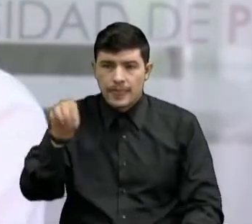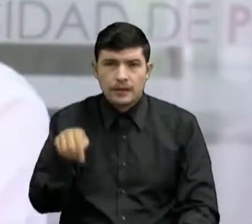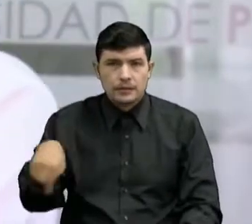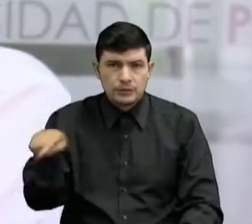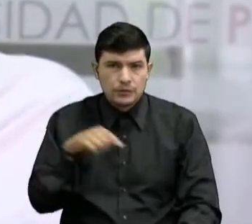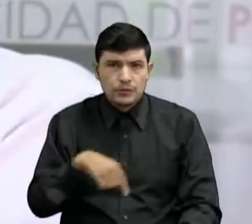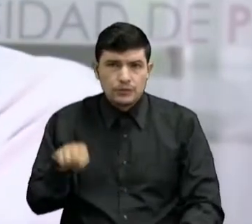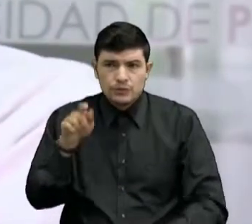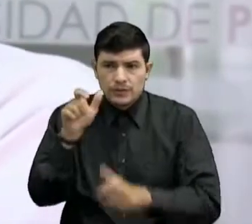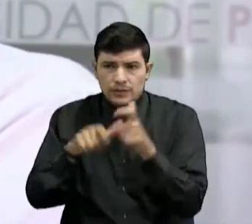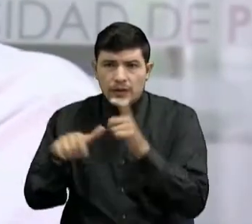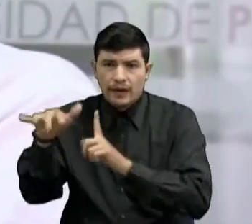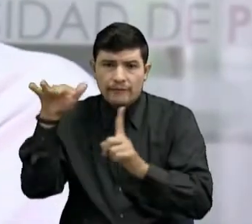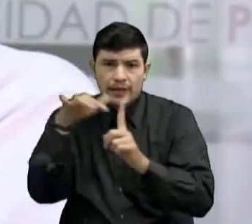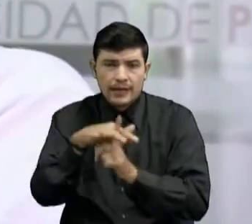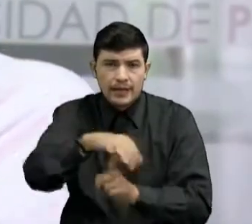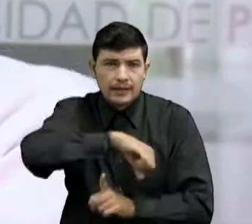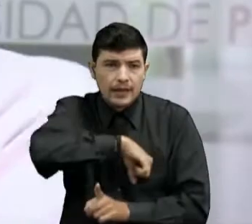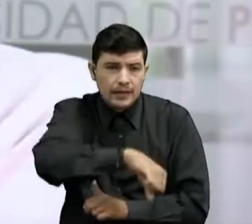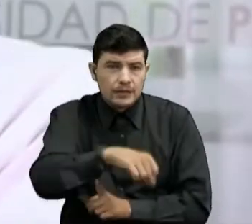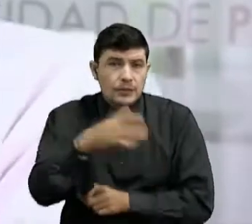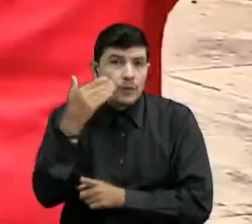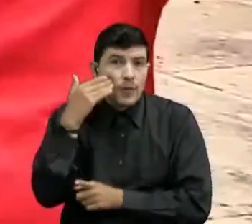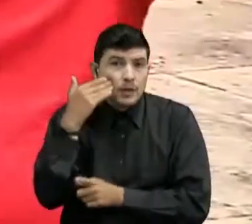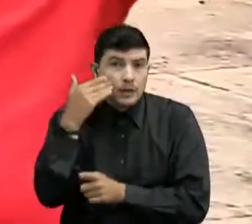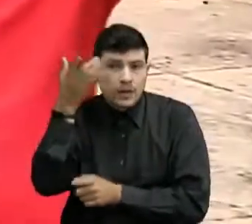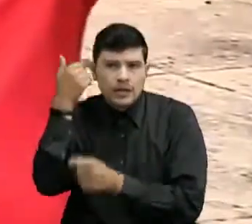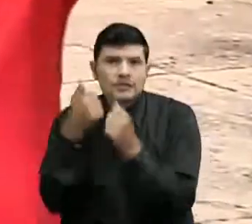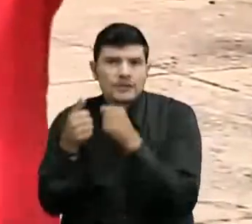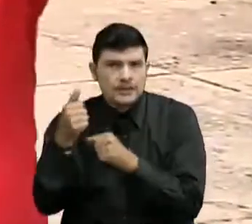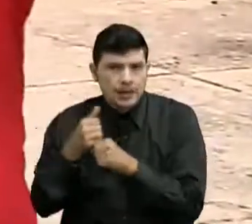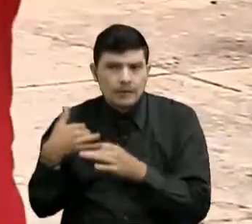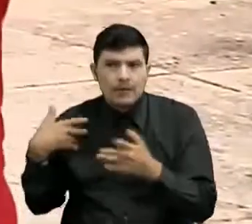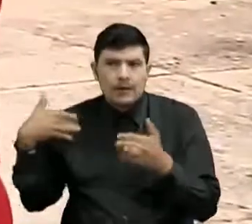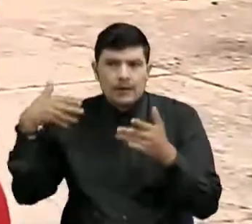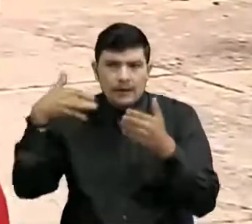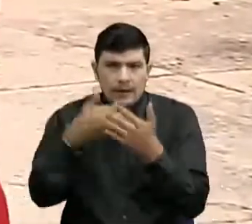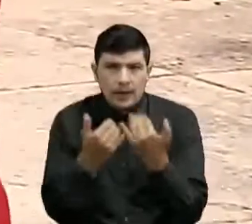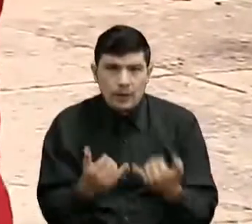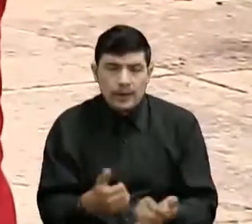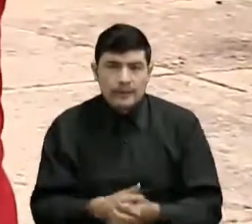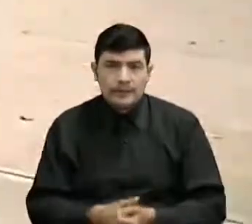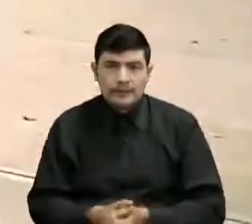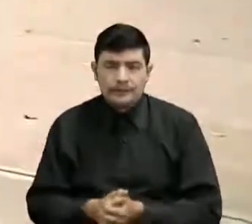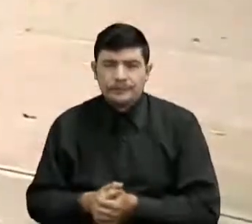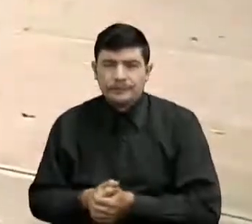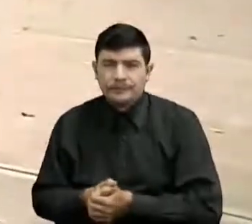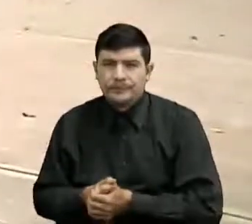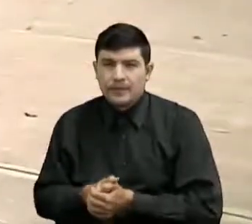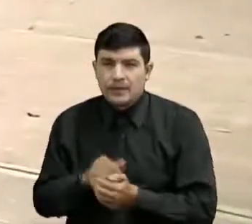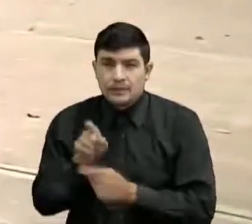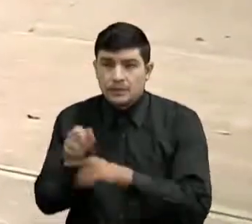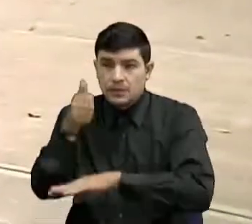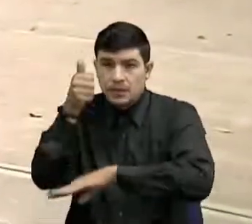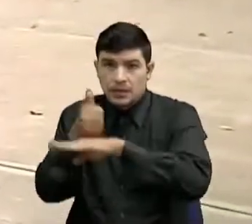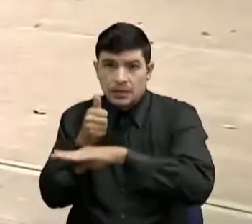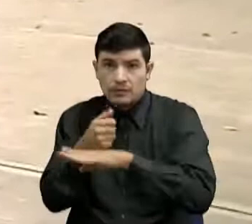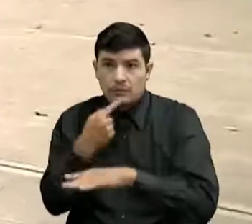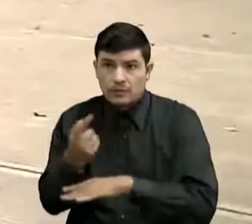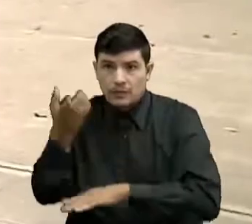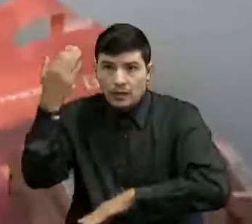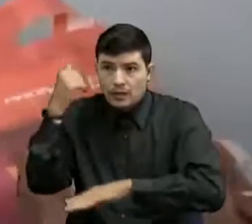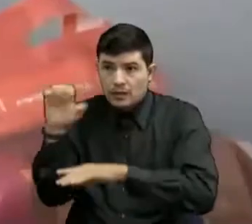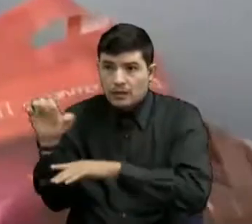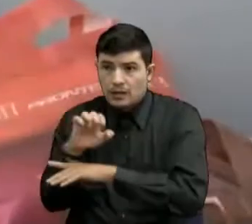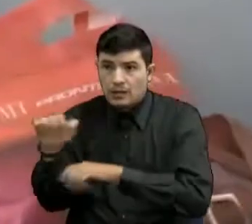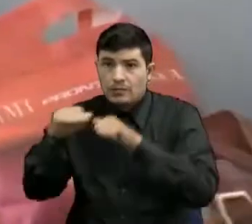vulnerado de sus derechos no solamente en este momento, sino desde el año pasado. Las directivas de la institución han señalado que la medida fue socializada desde principio de